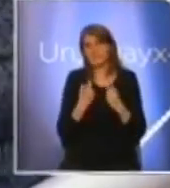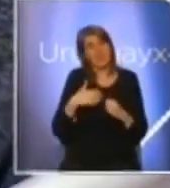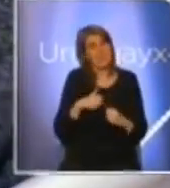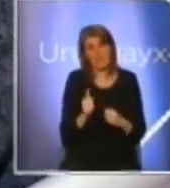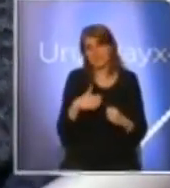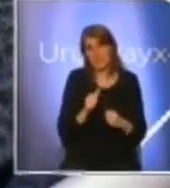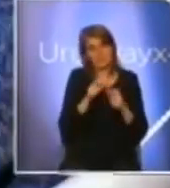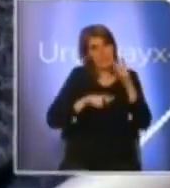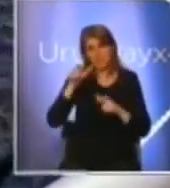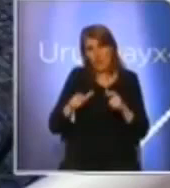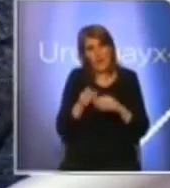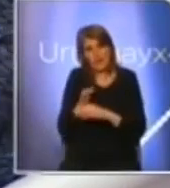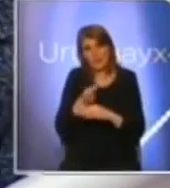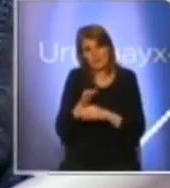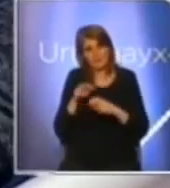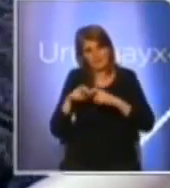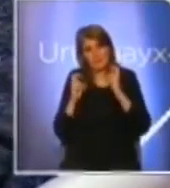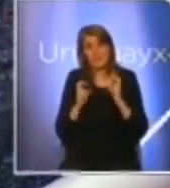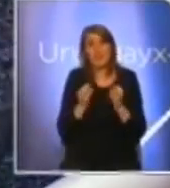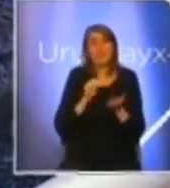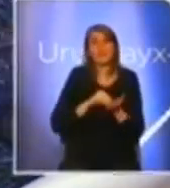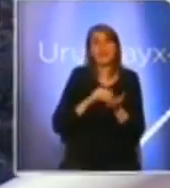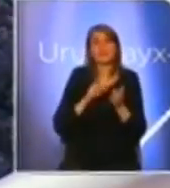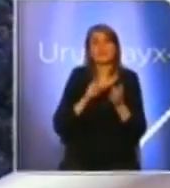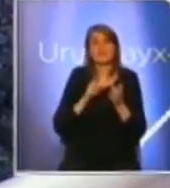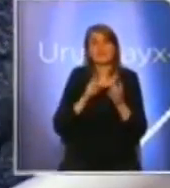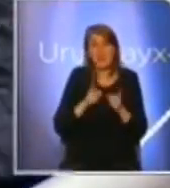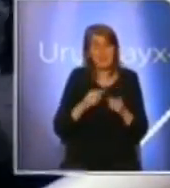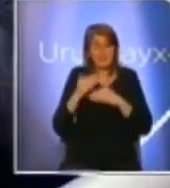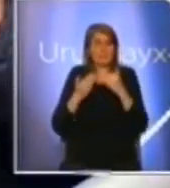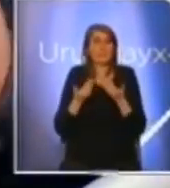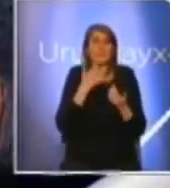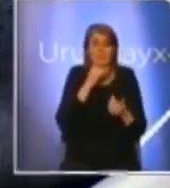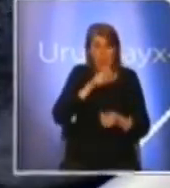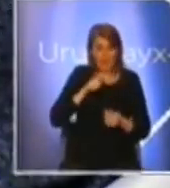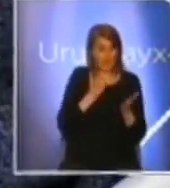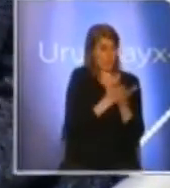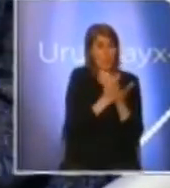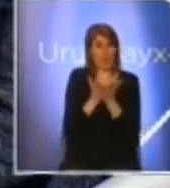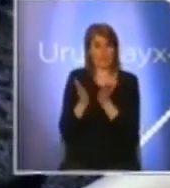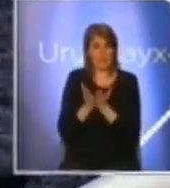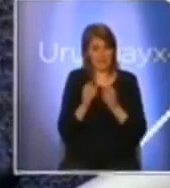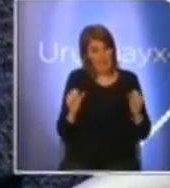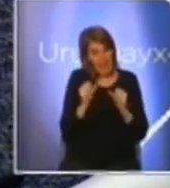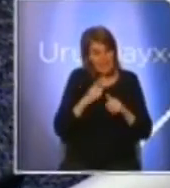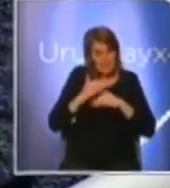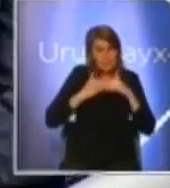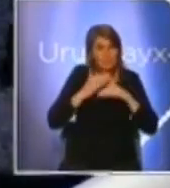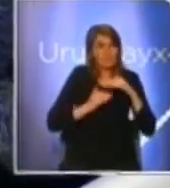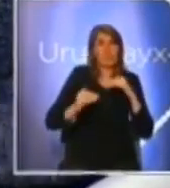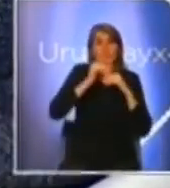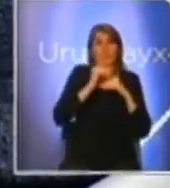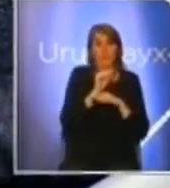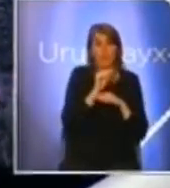posgrado. Y por otro lado, también la movilidad de esos estudiantes. Mientras están desarrollando sus estudios de posgrados, darles